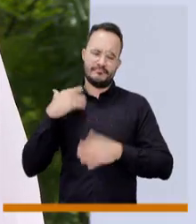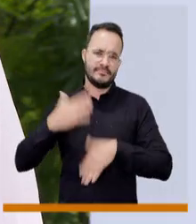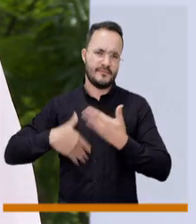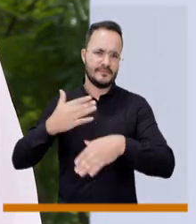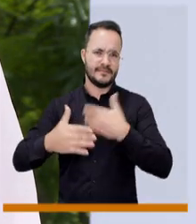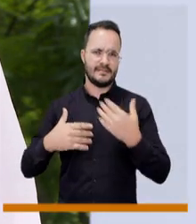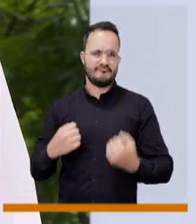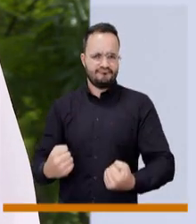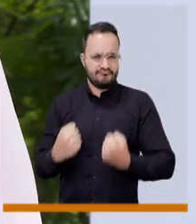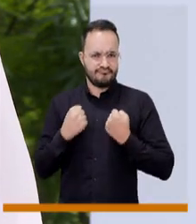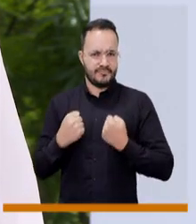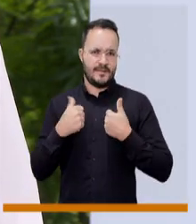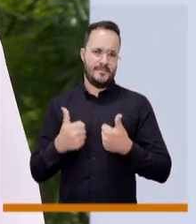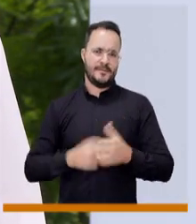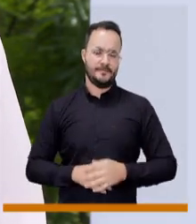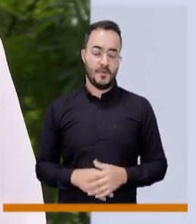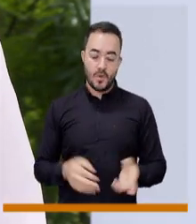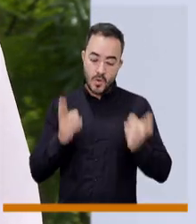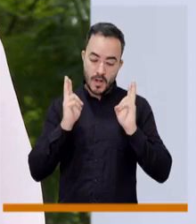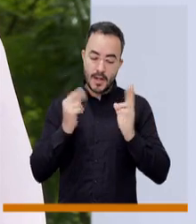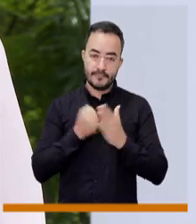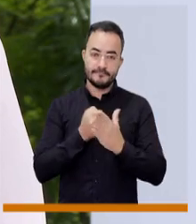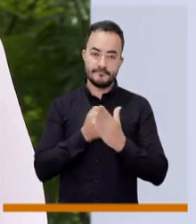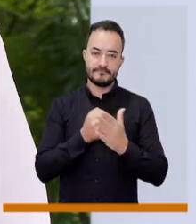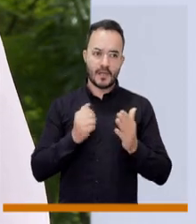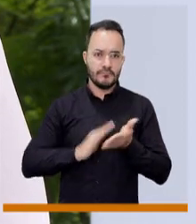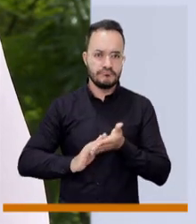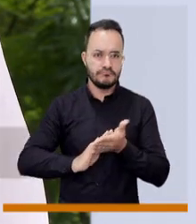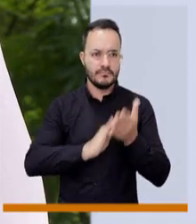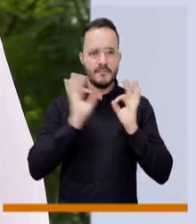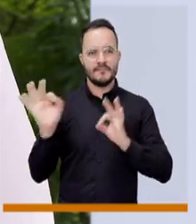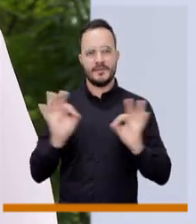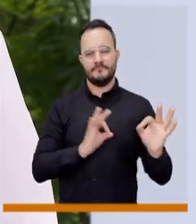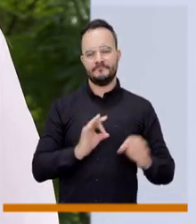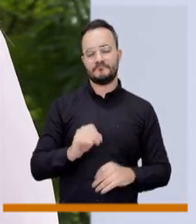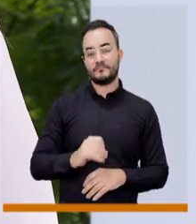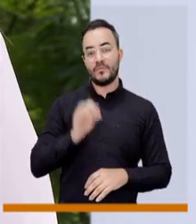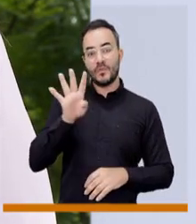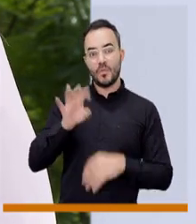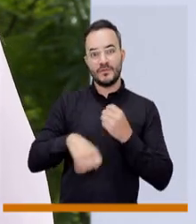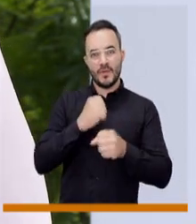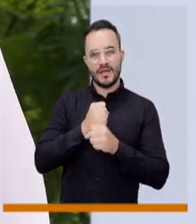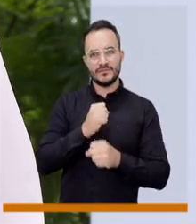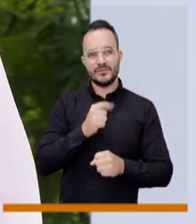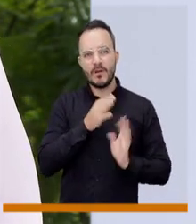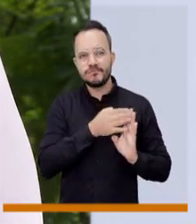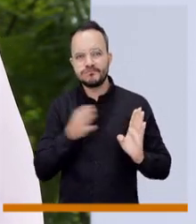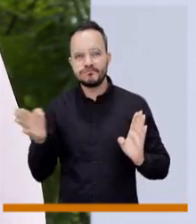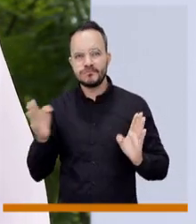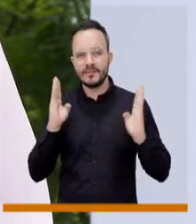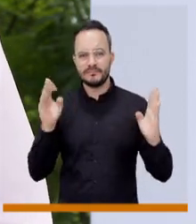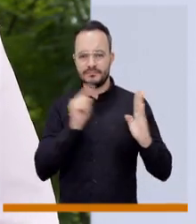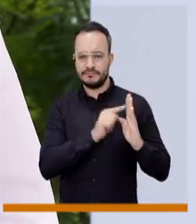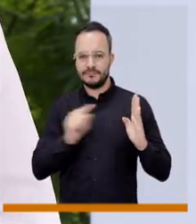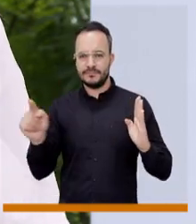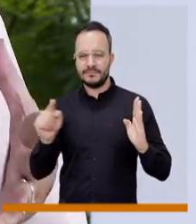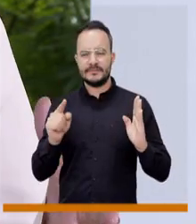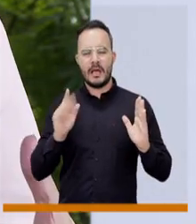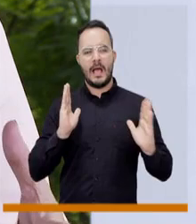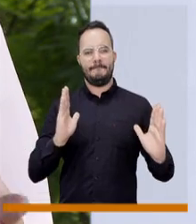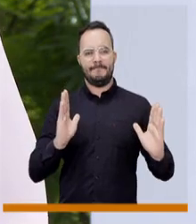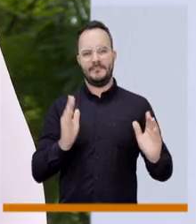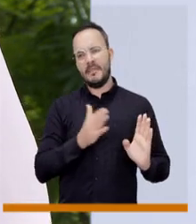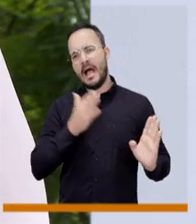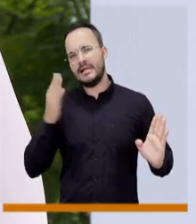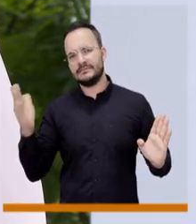todo ahínco y con toda fuerza. La idea es que se pueda ampliar algo más de 4 años, digamos que no se puede ampliar por más del